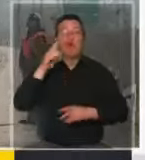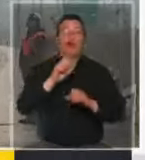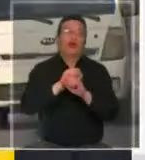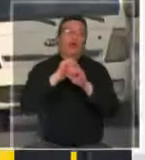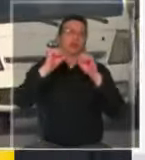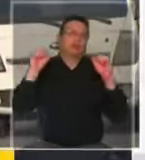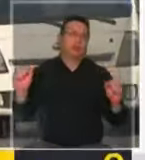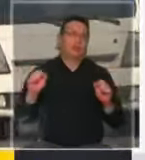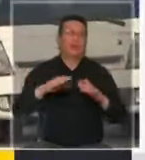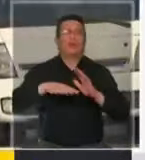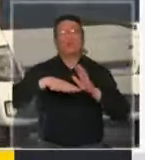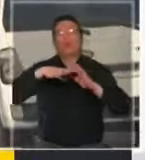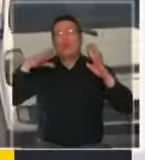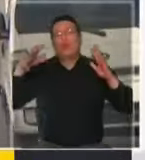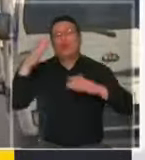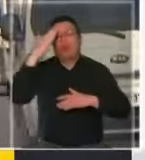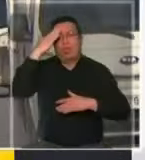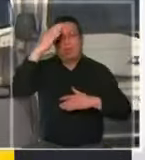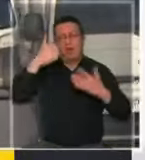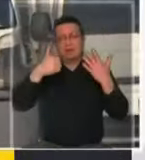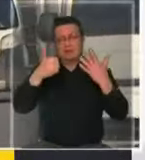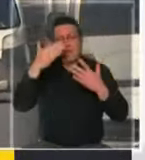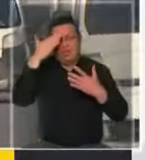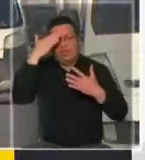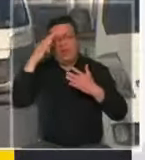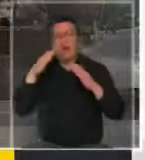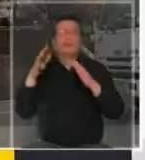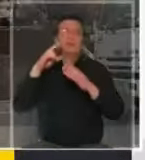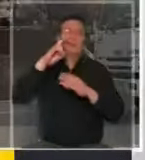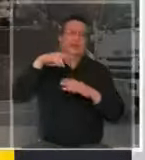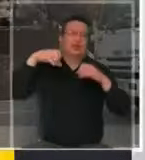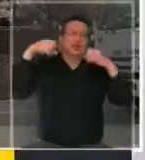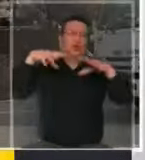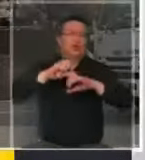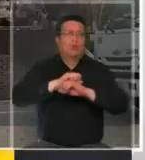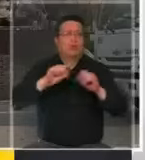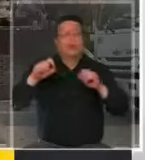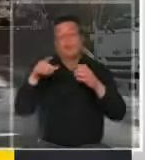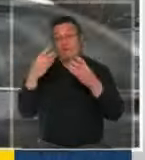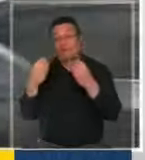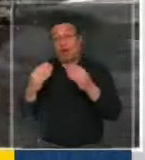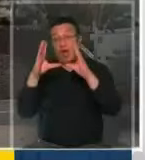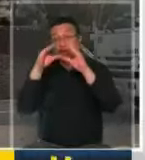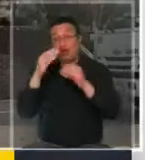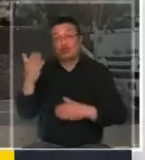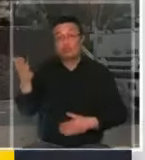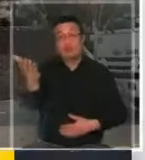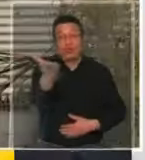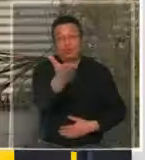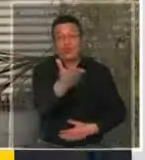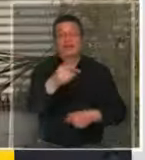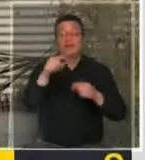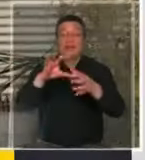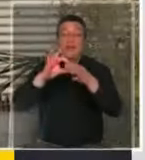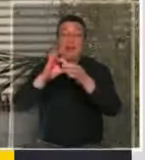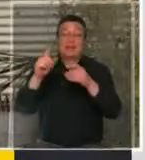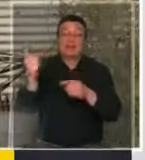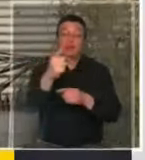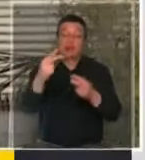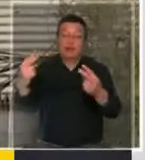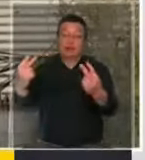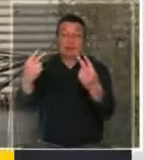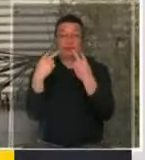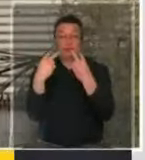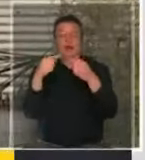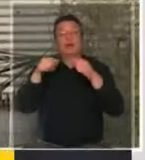días hayan pasado sin luz para muchísimos vecinos. Abrimos entonces, Ramón, dándoles las buenas noches a ustedes, agradeciéndoles que se informen con nosotros y revisando juntos